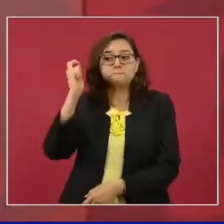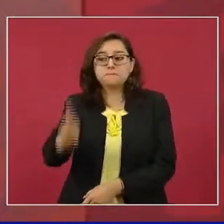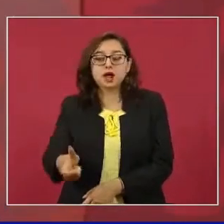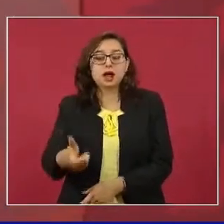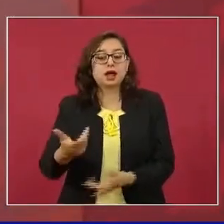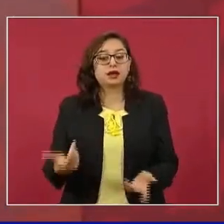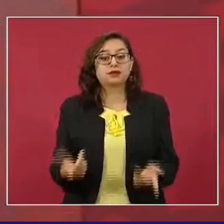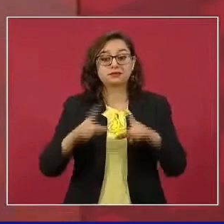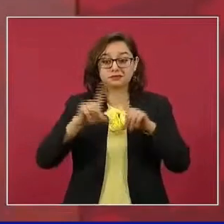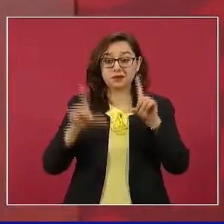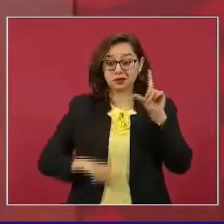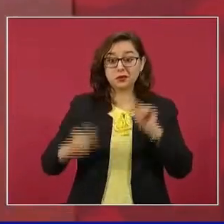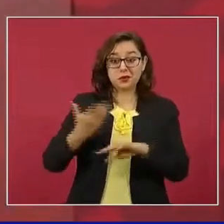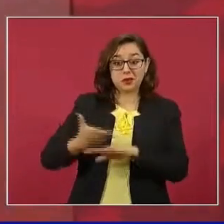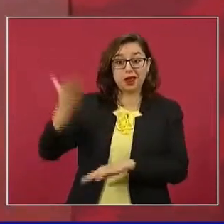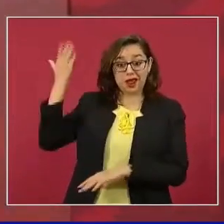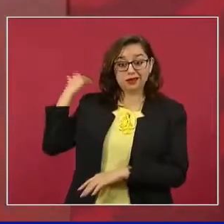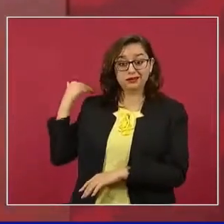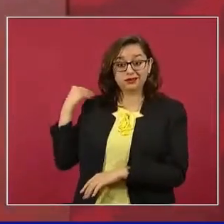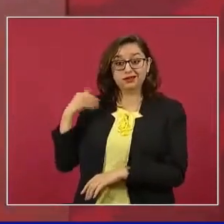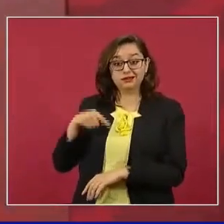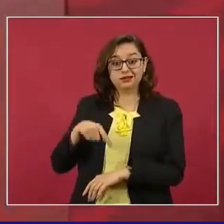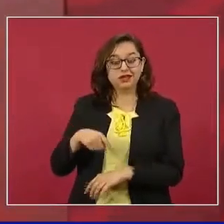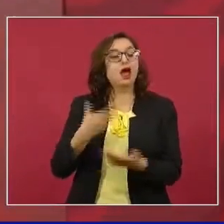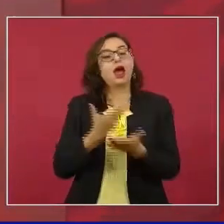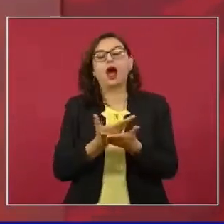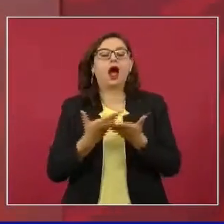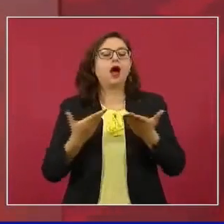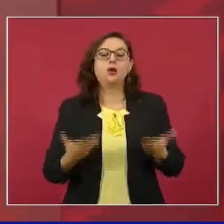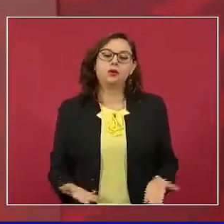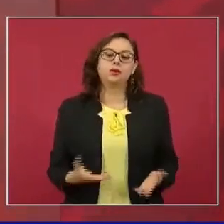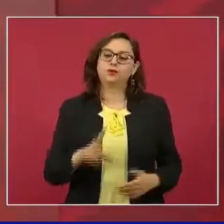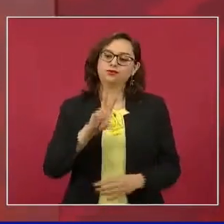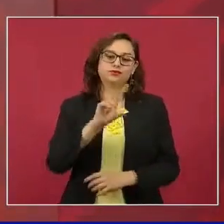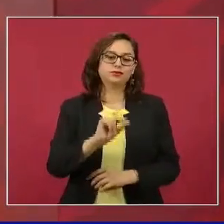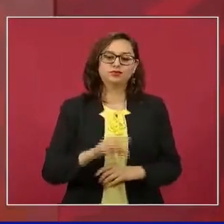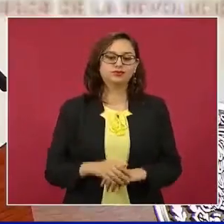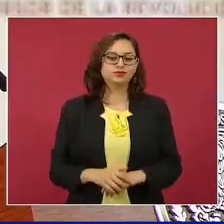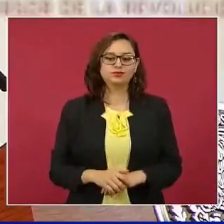Aquí no. Aquí tenemos nuestra propia agenda.